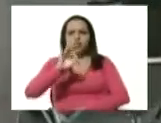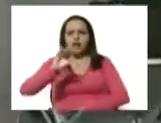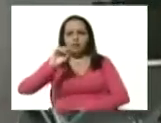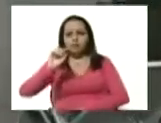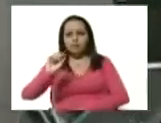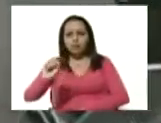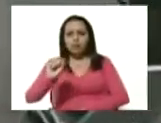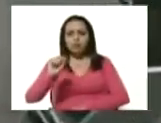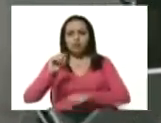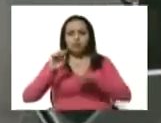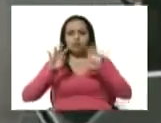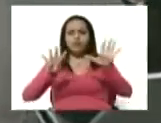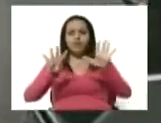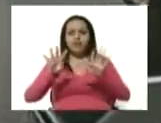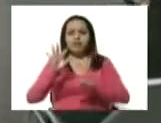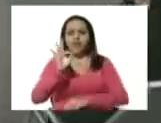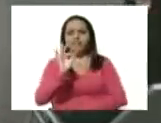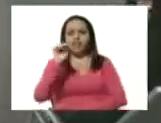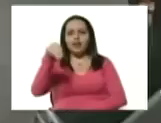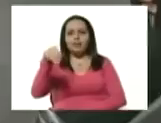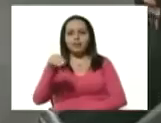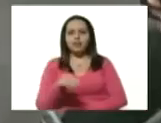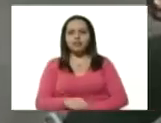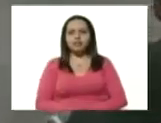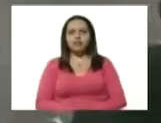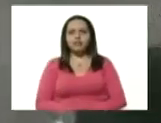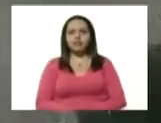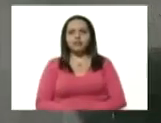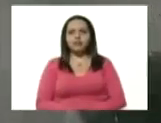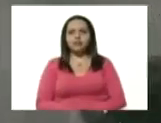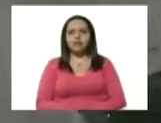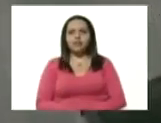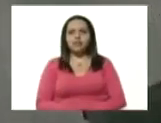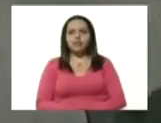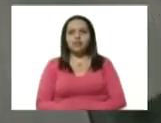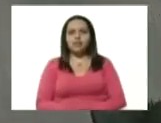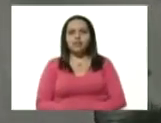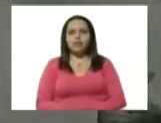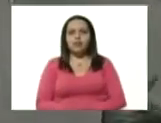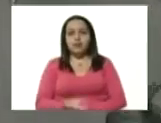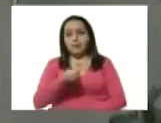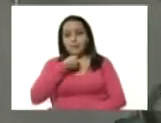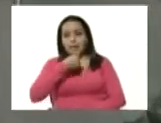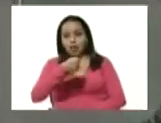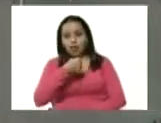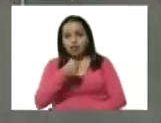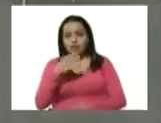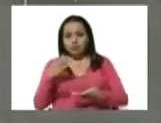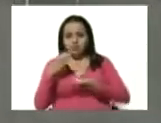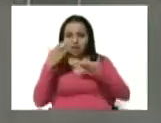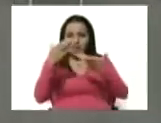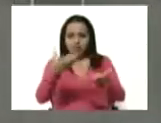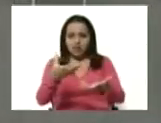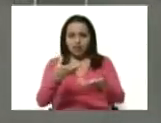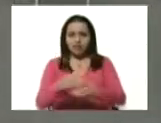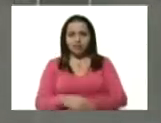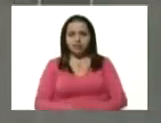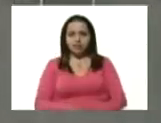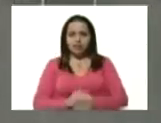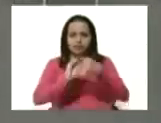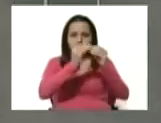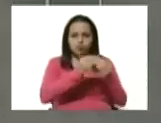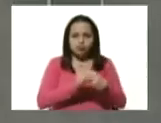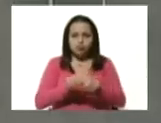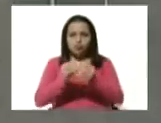103.9 FM. Los periodistas son galardonados con la estatuilla del artista